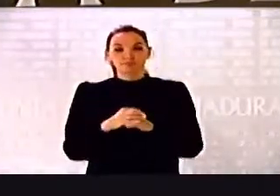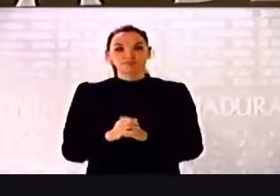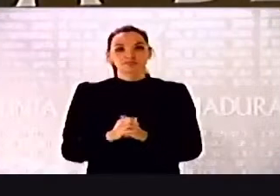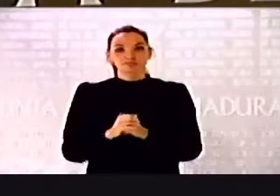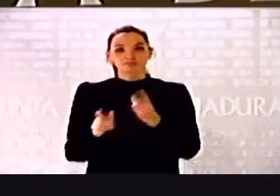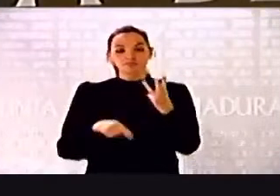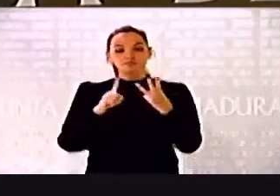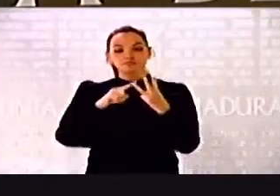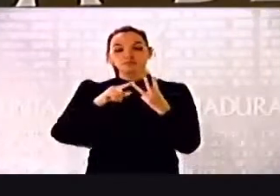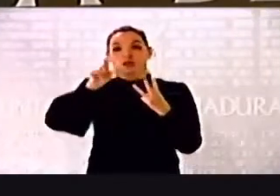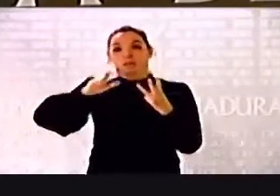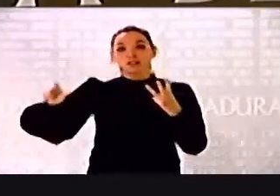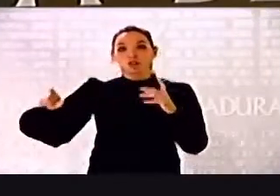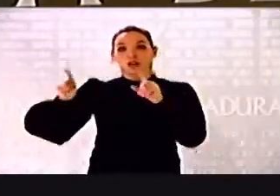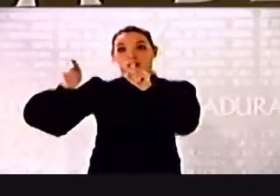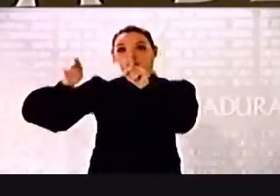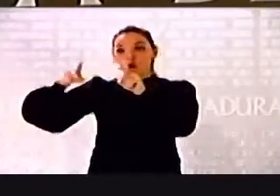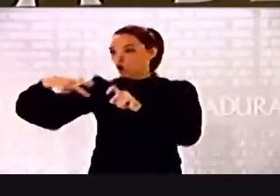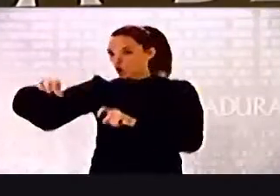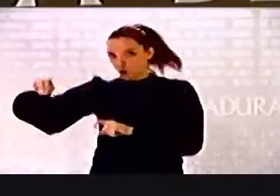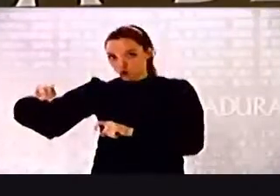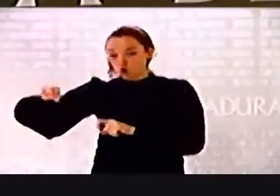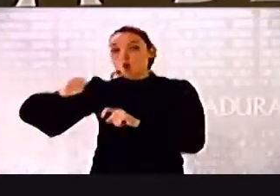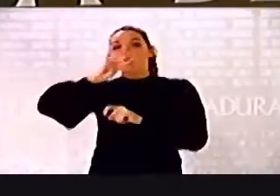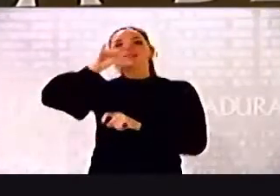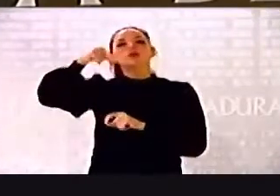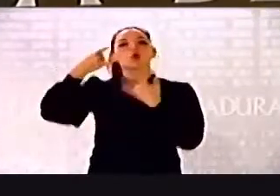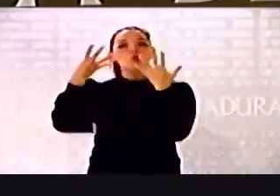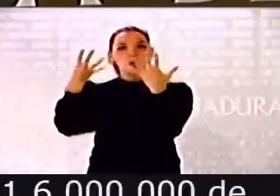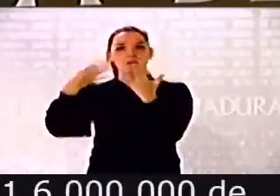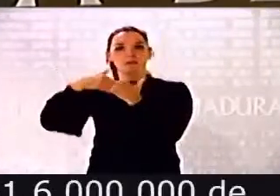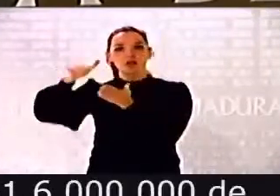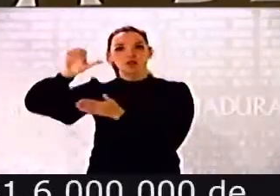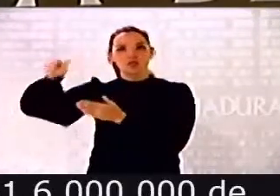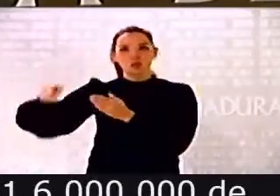En personal no docente, 4,9 millones de euros.